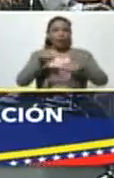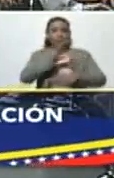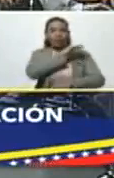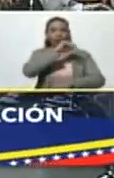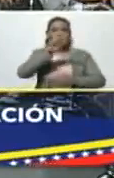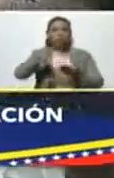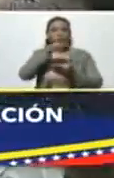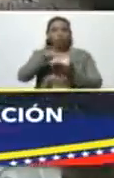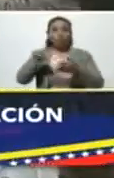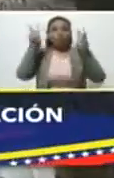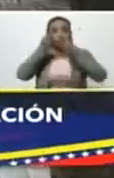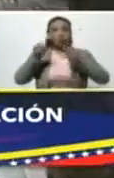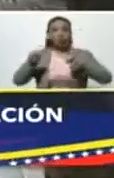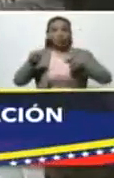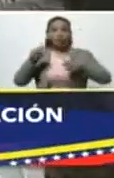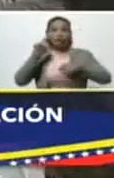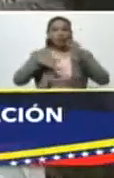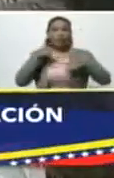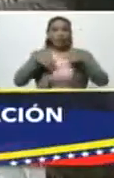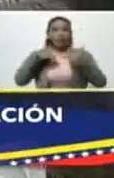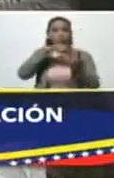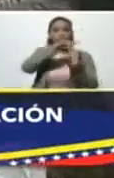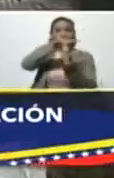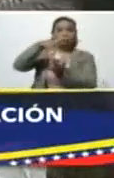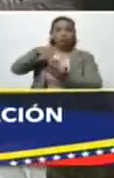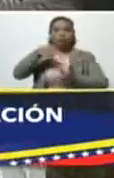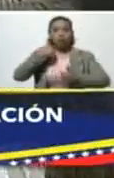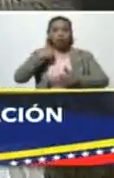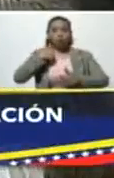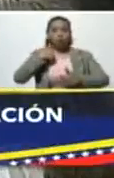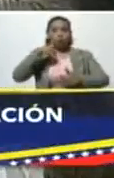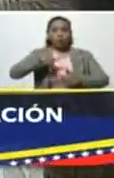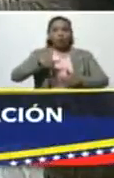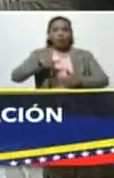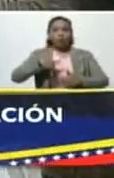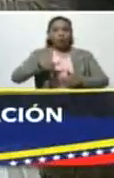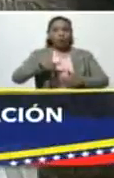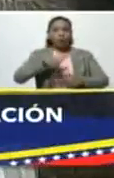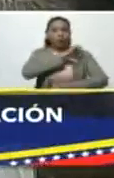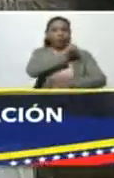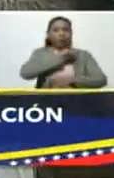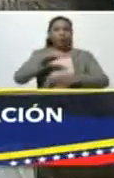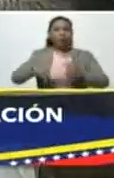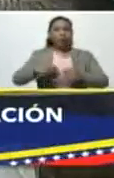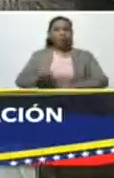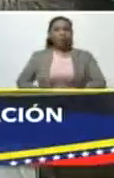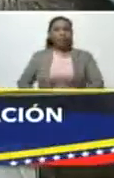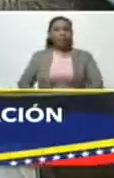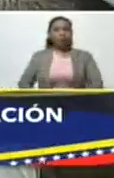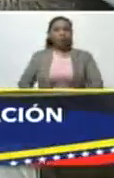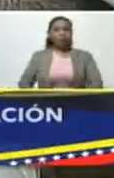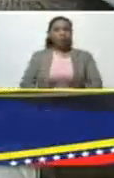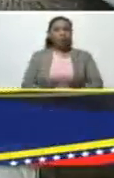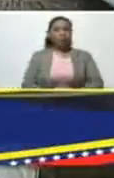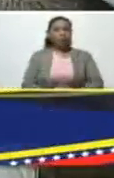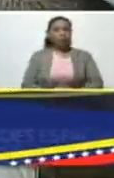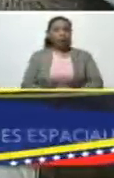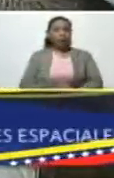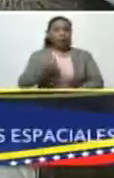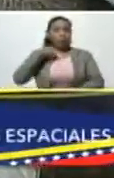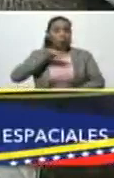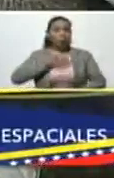Investigación e Innovación de la Agencia Bolivariana para Actividades Espaciales. Soy Marla Bencomo, directora ejecutiva de la BAE, y estamos muy contentos de poder presentarle